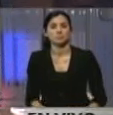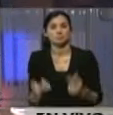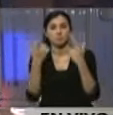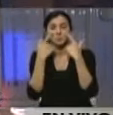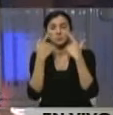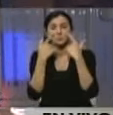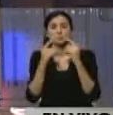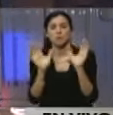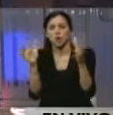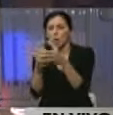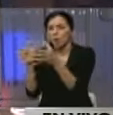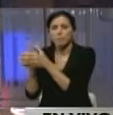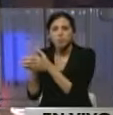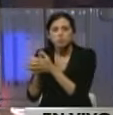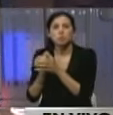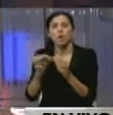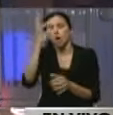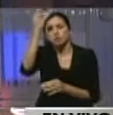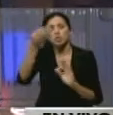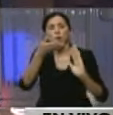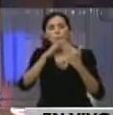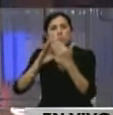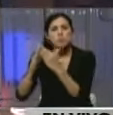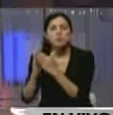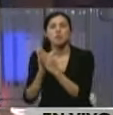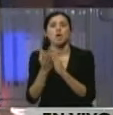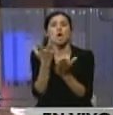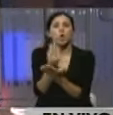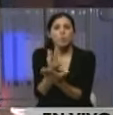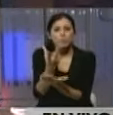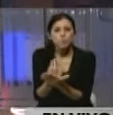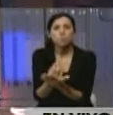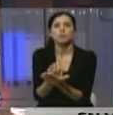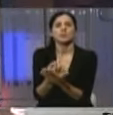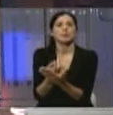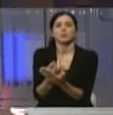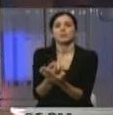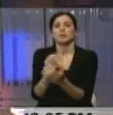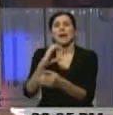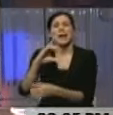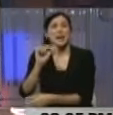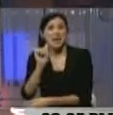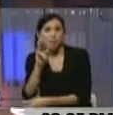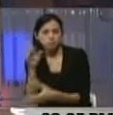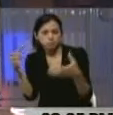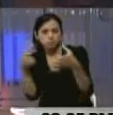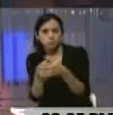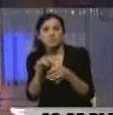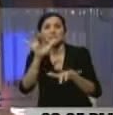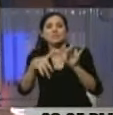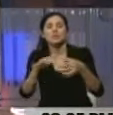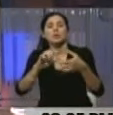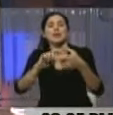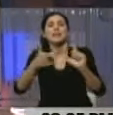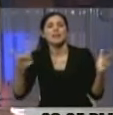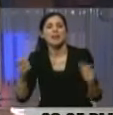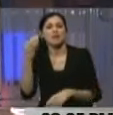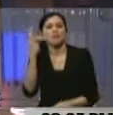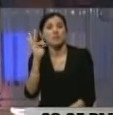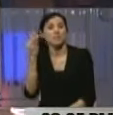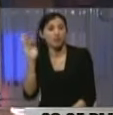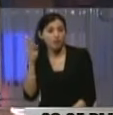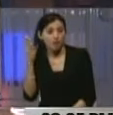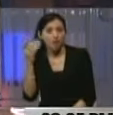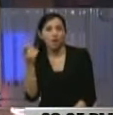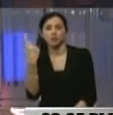Todas las unidades, todos los consejos comunales, comuna, todos los CLAP, secretario general Freddy Bernal, ayer se